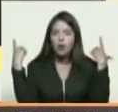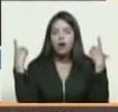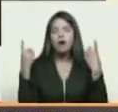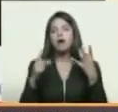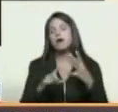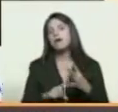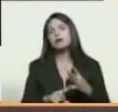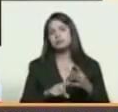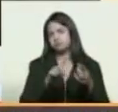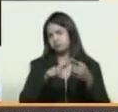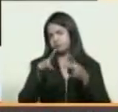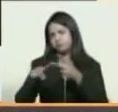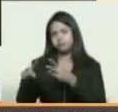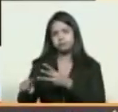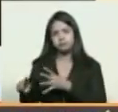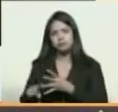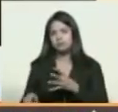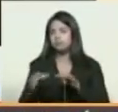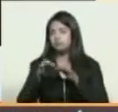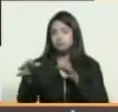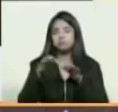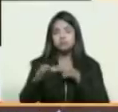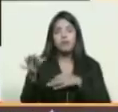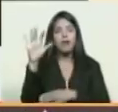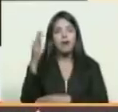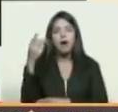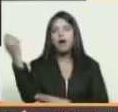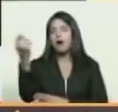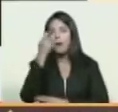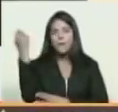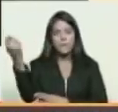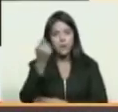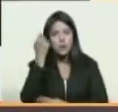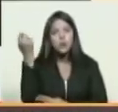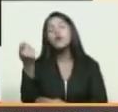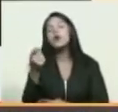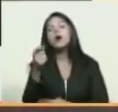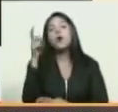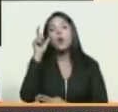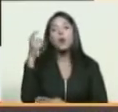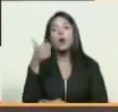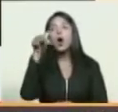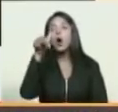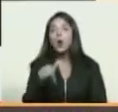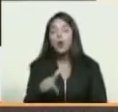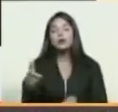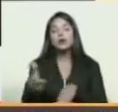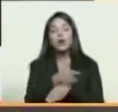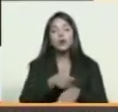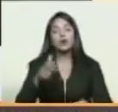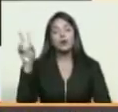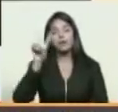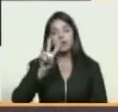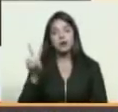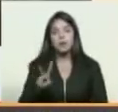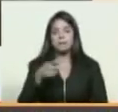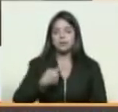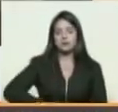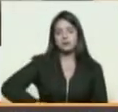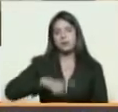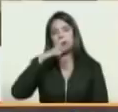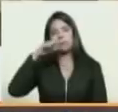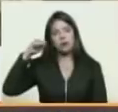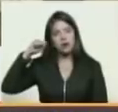de distintos poblados rurales de Lara, de Apure, de Guárico, hoy en nombre del gobierno bolivariano del presidente Nicolás